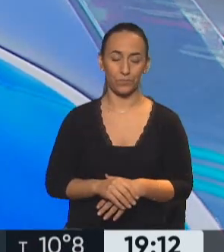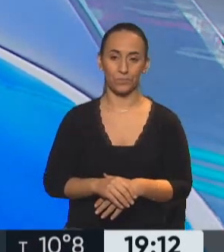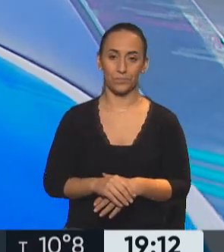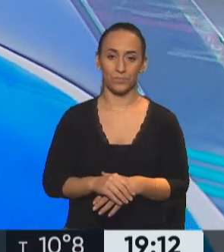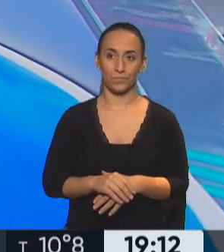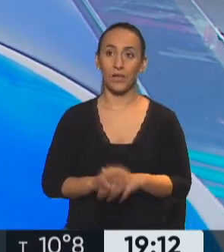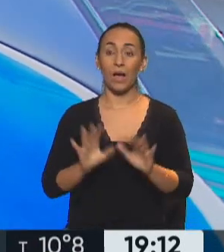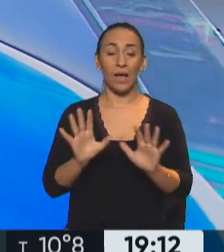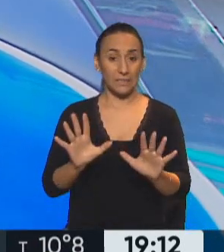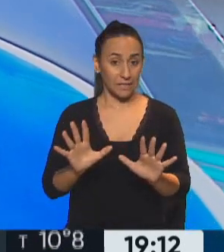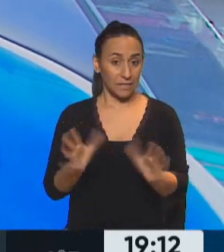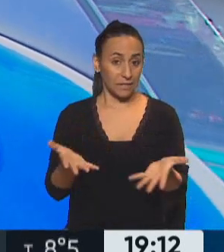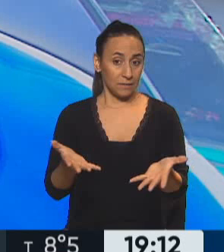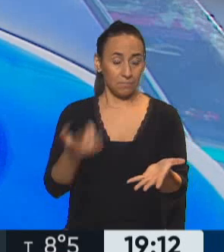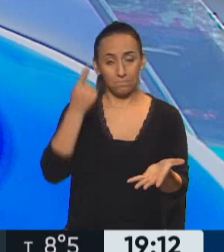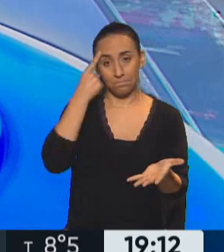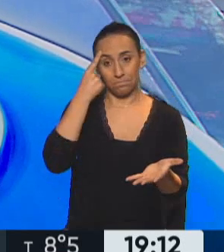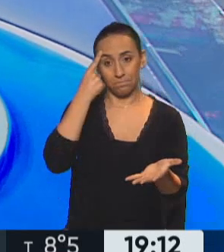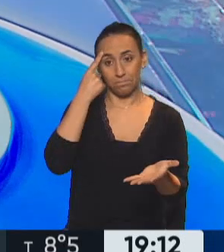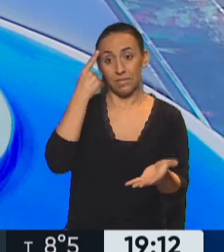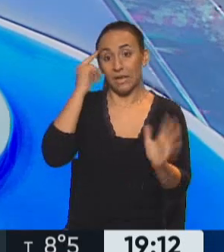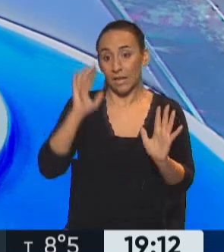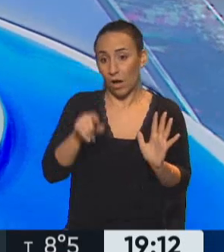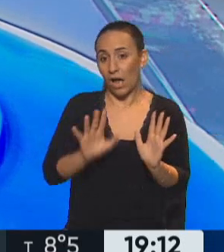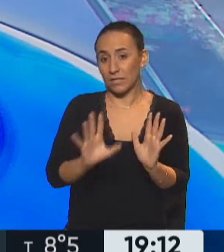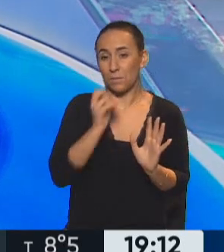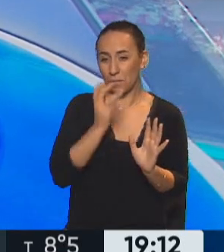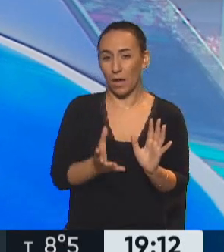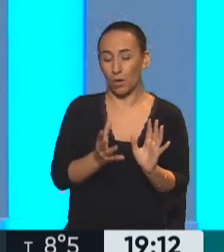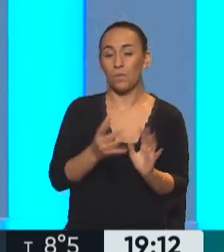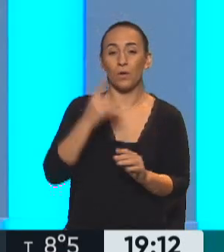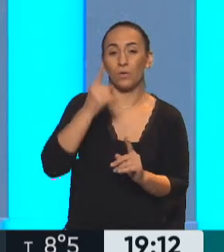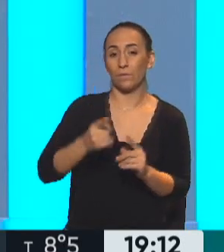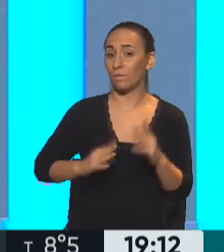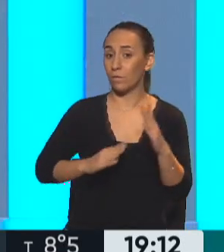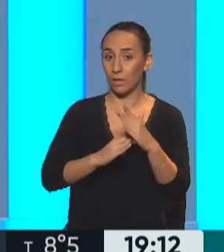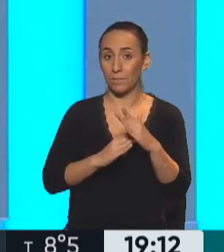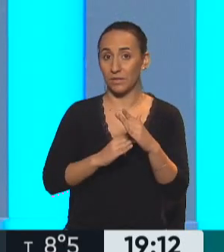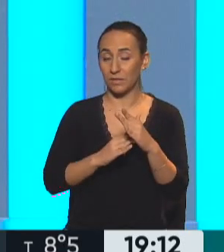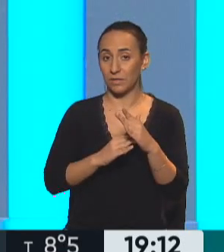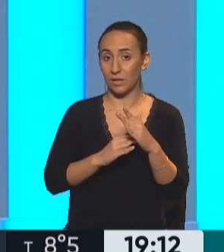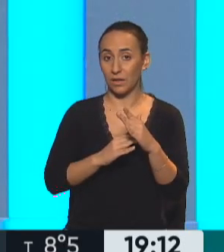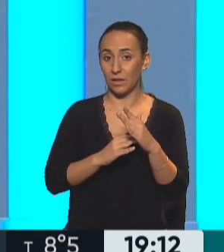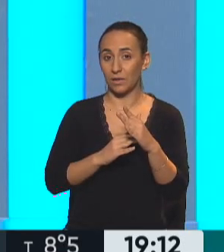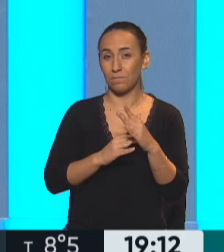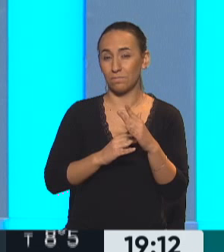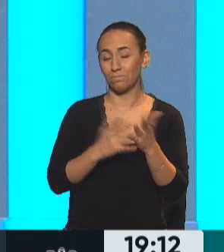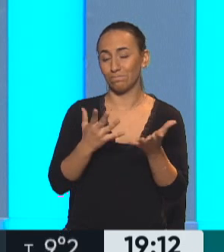Eso es lo que creo más conveniente, pero fundamentalmente teniendo en cuenta una